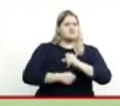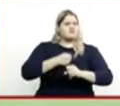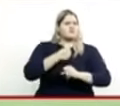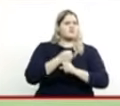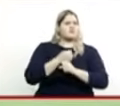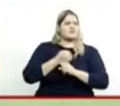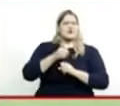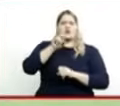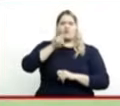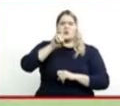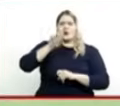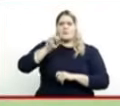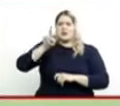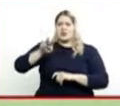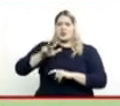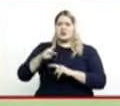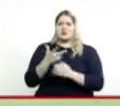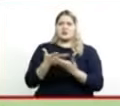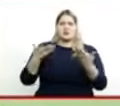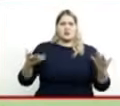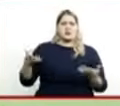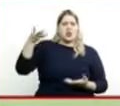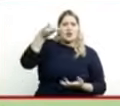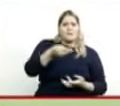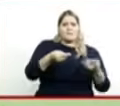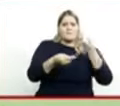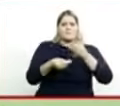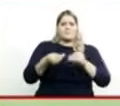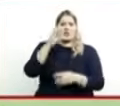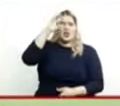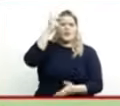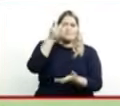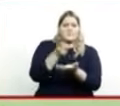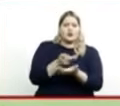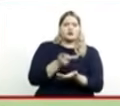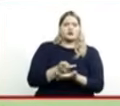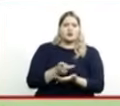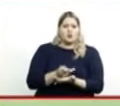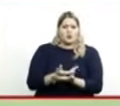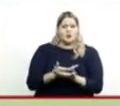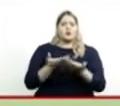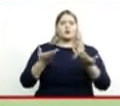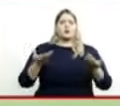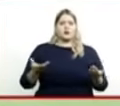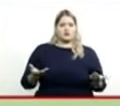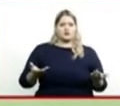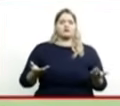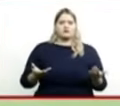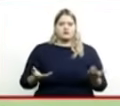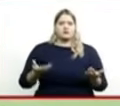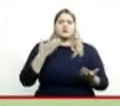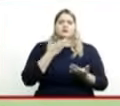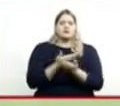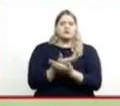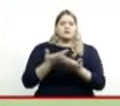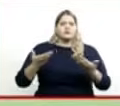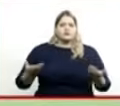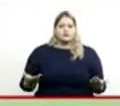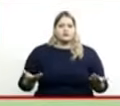del 91% del presupuesto general y la inversión pública, productiva y